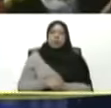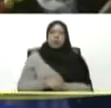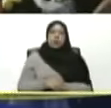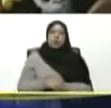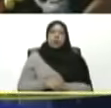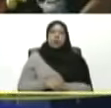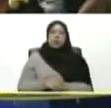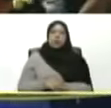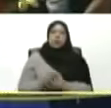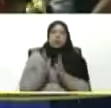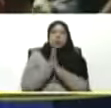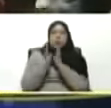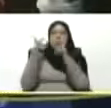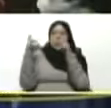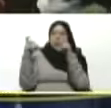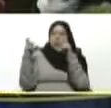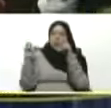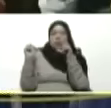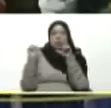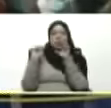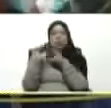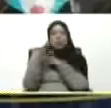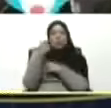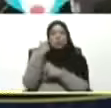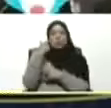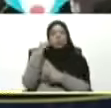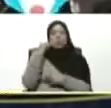Tómenle una foto, ¿vale?, para yo publicarlo